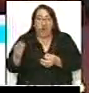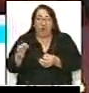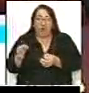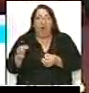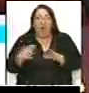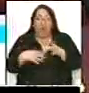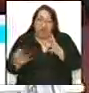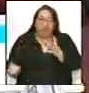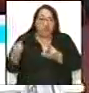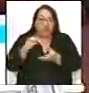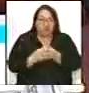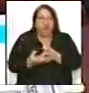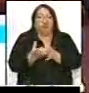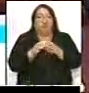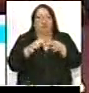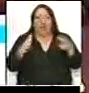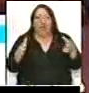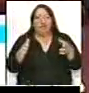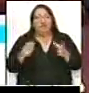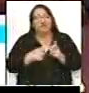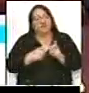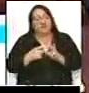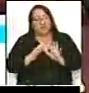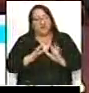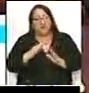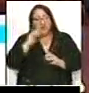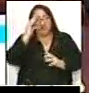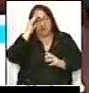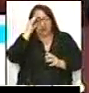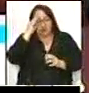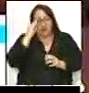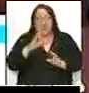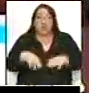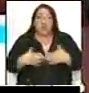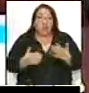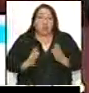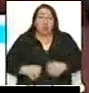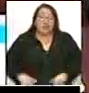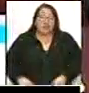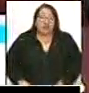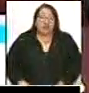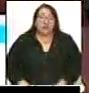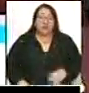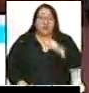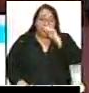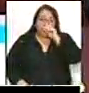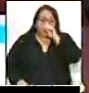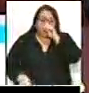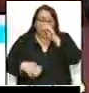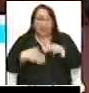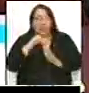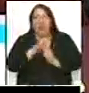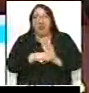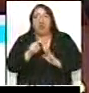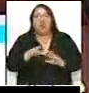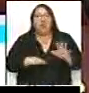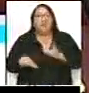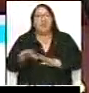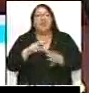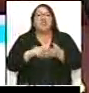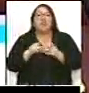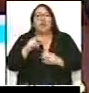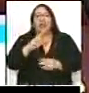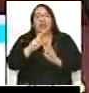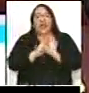que es la mitad de los movimientos regionales. Podría ser menos, porque puede haber, digamos, un movimiento regional con